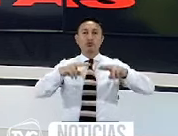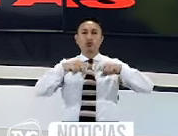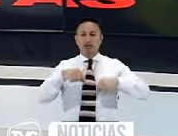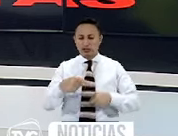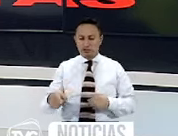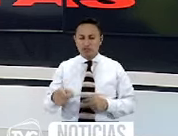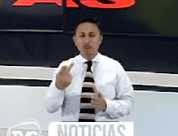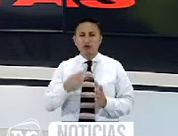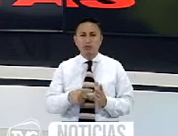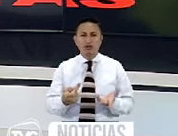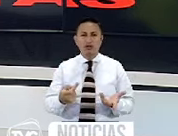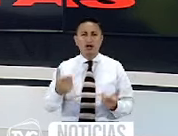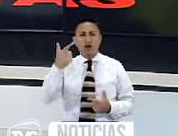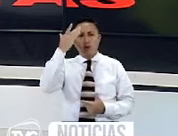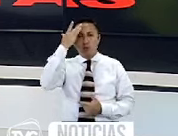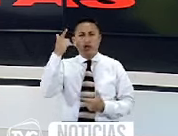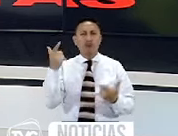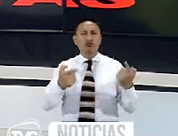los ataques violentos.